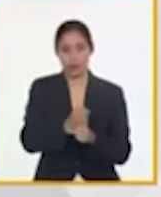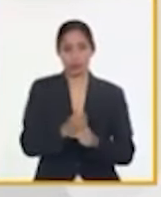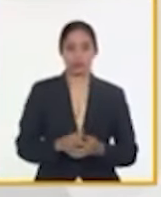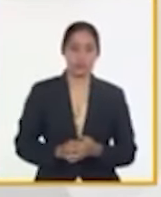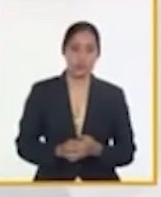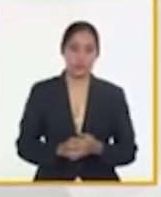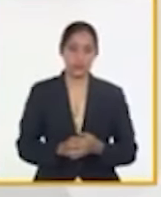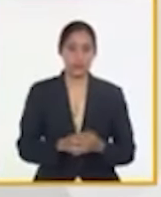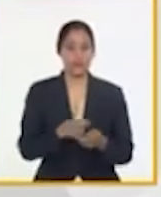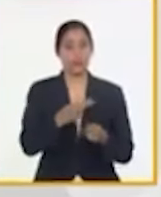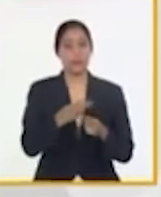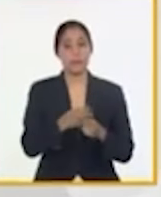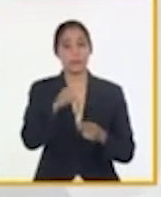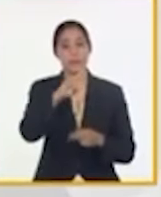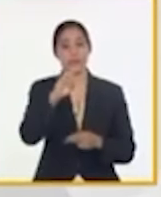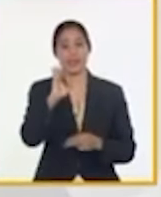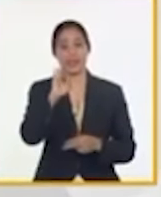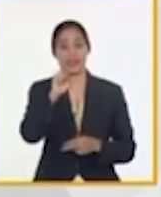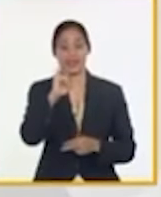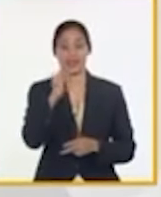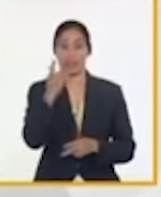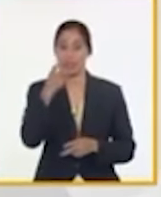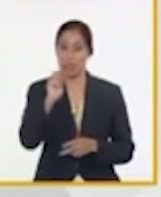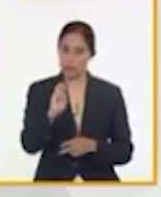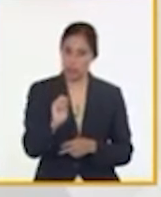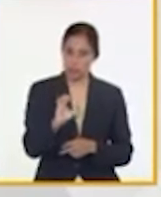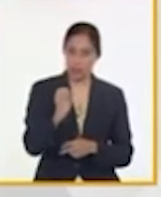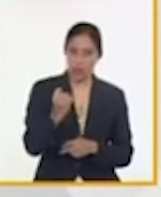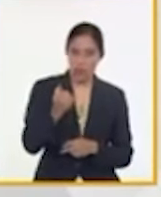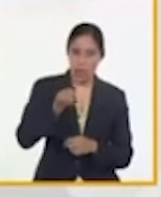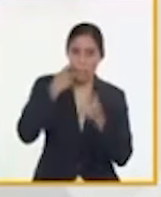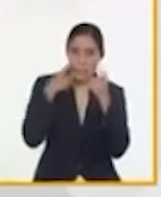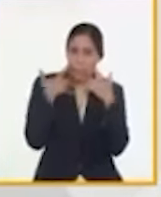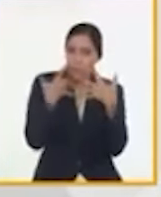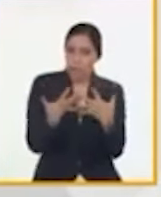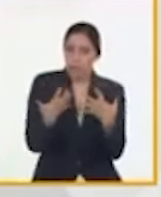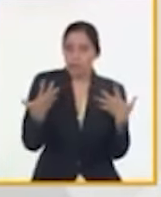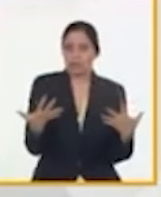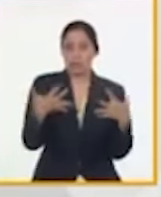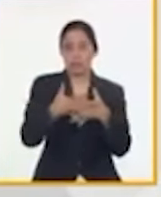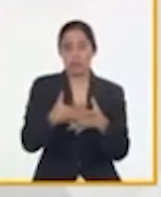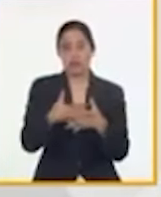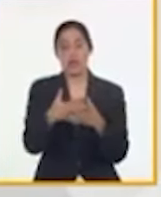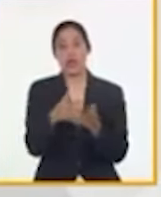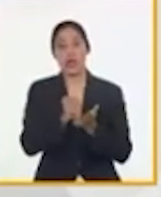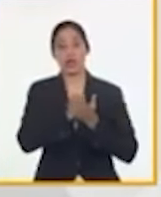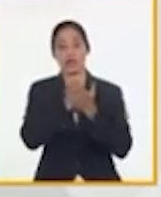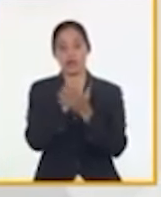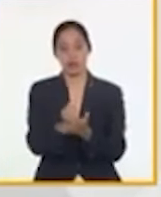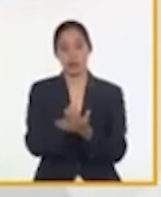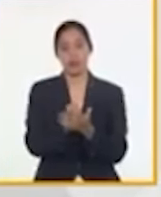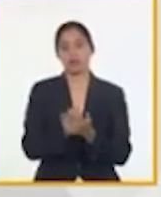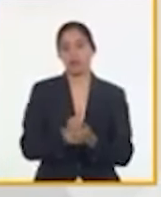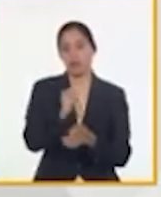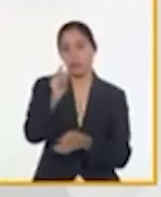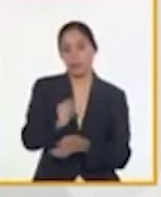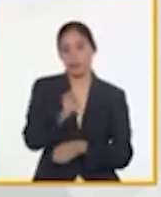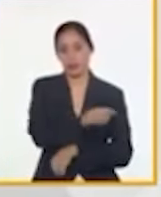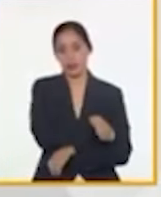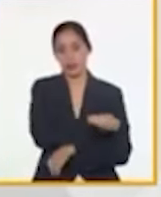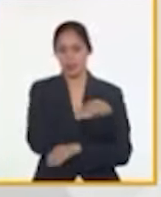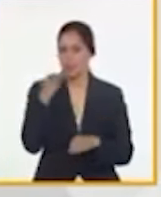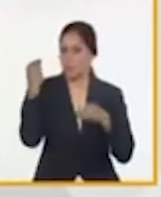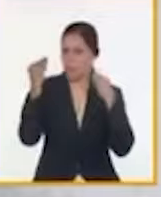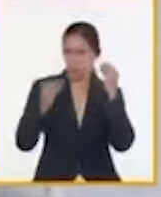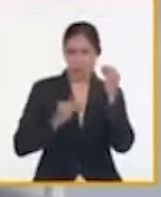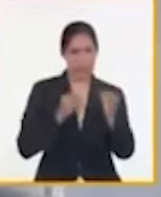efectiva es, como decir, coherente con Y esa crearle decisión. facilidad a las personas. No hay ninguna preocupación, qué tiempo puede estar fuera, qué tiempo tengo